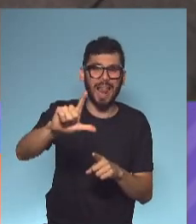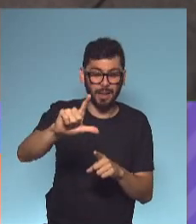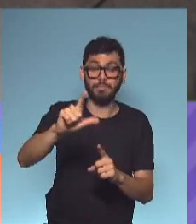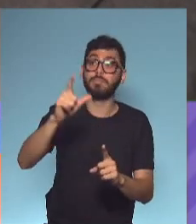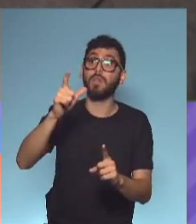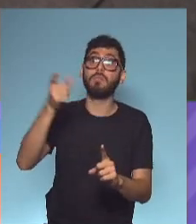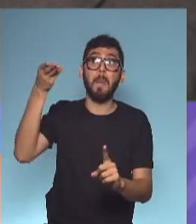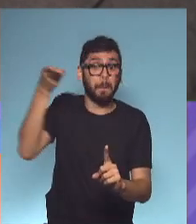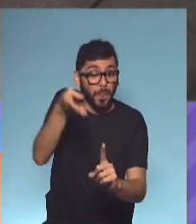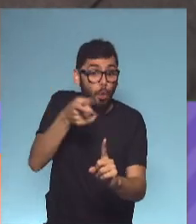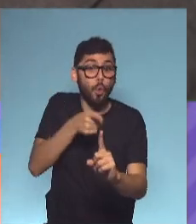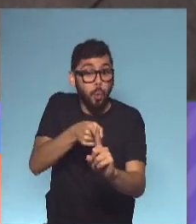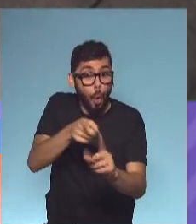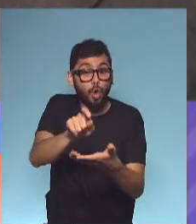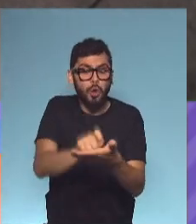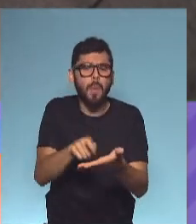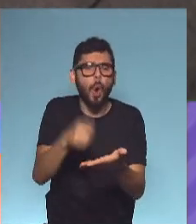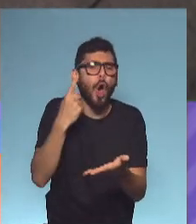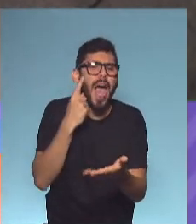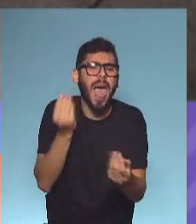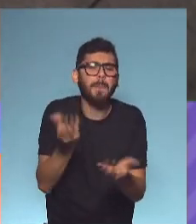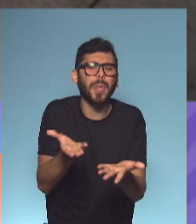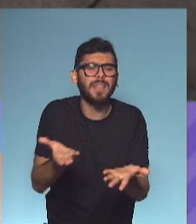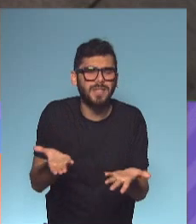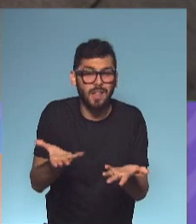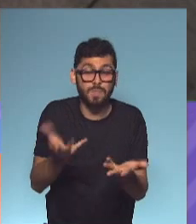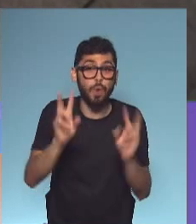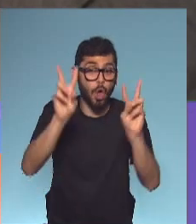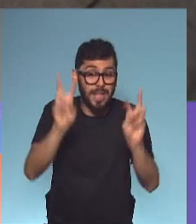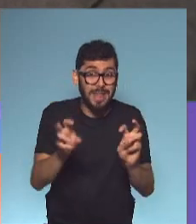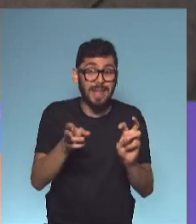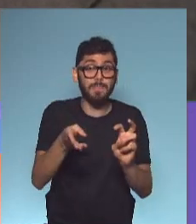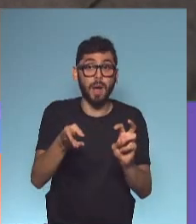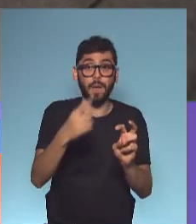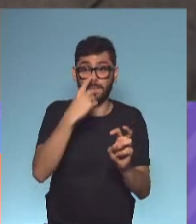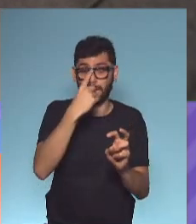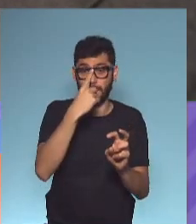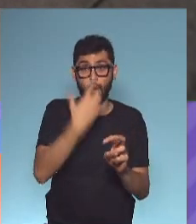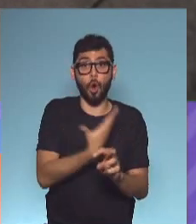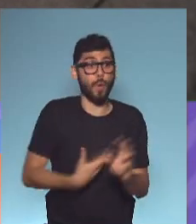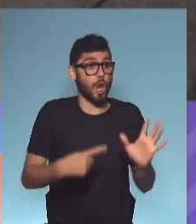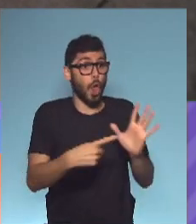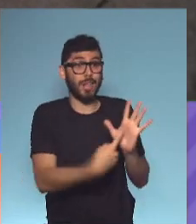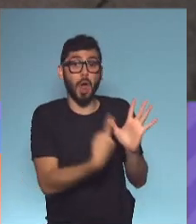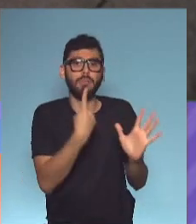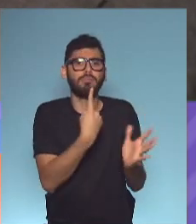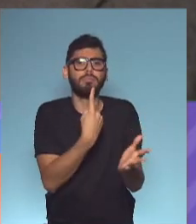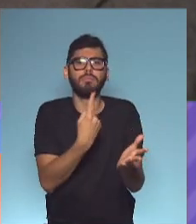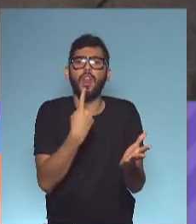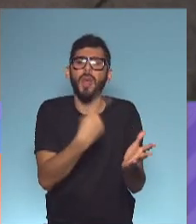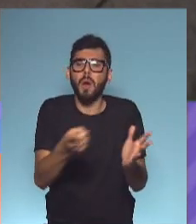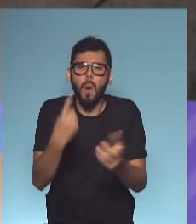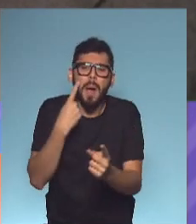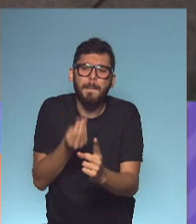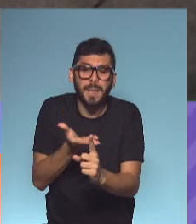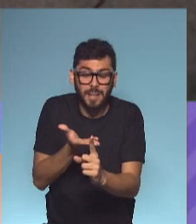emita un dictamen diciendo qué piensa respecto de este planteo del gobierno de la Ciudad de Buenos Aires. ¿Por cuánto tiempo?